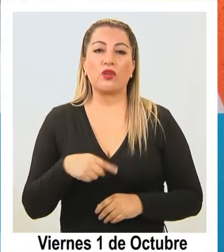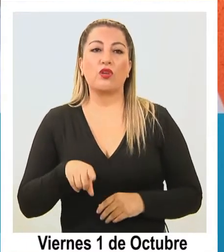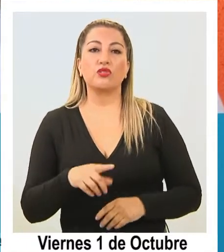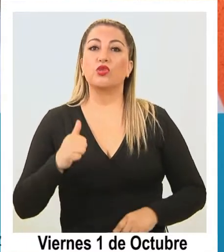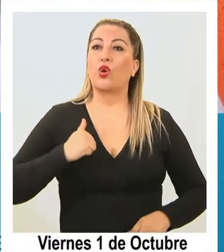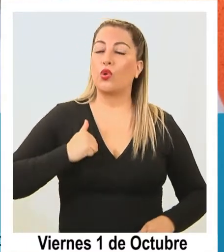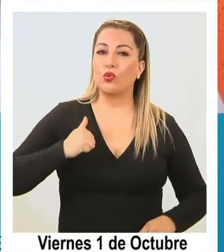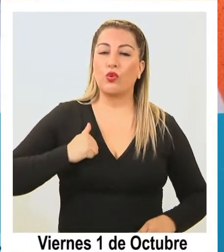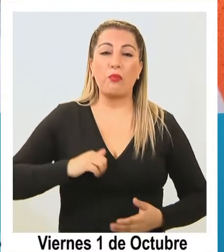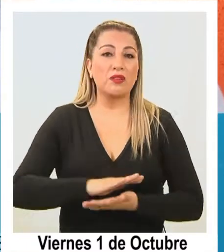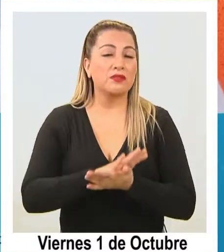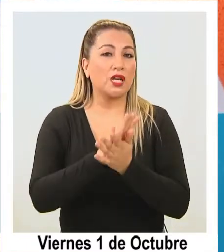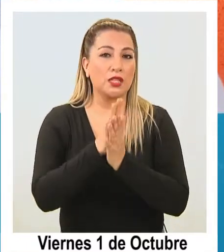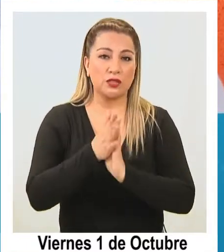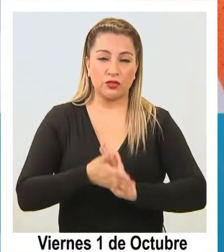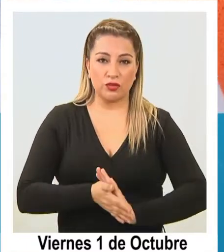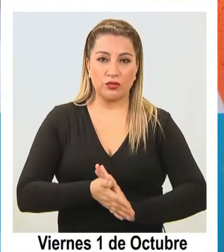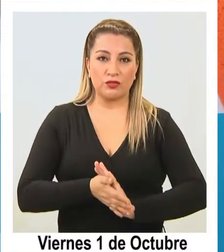cumplir